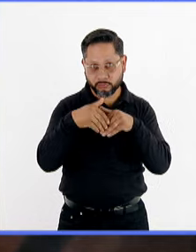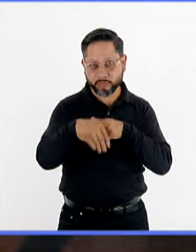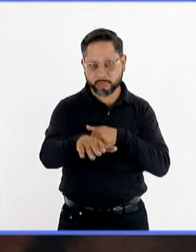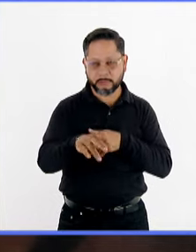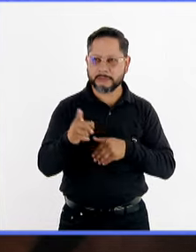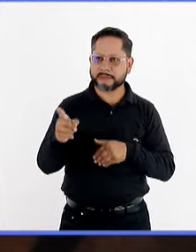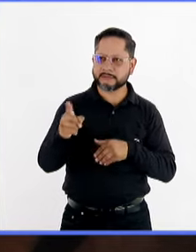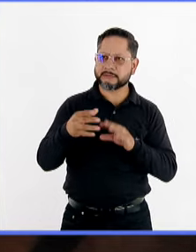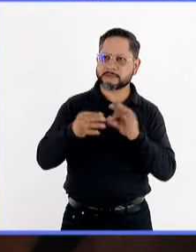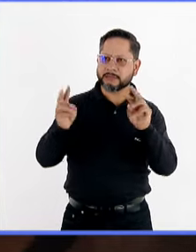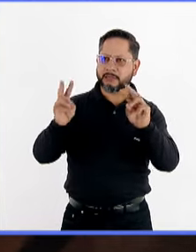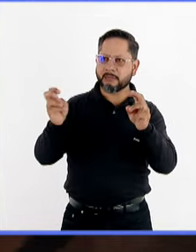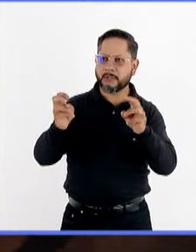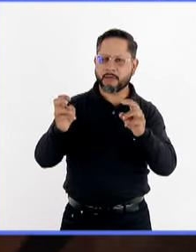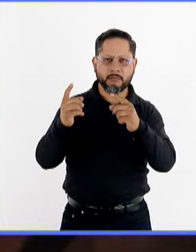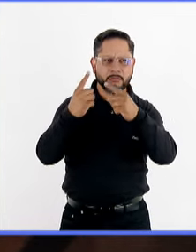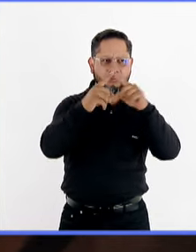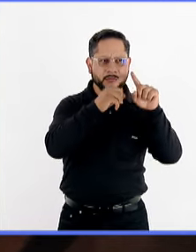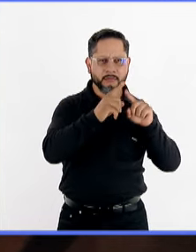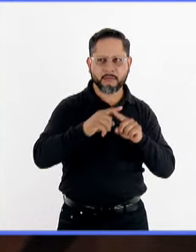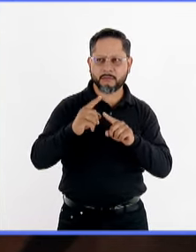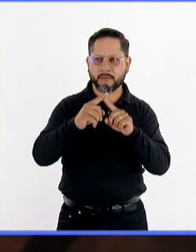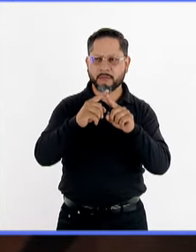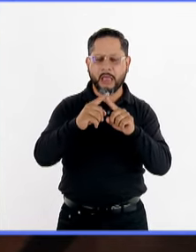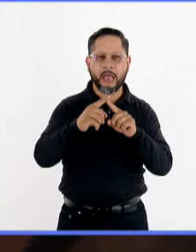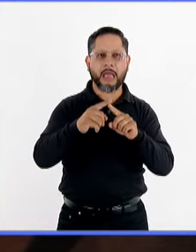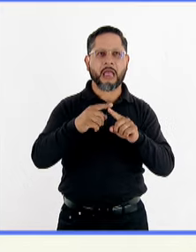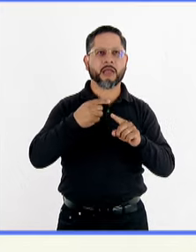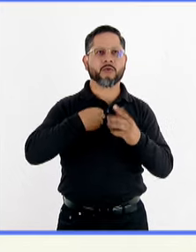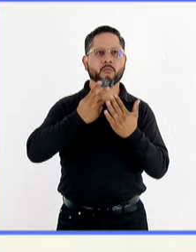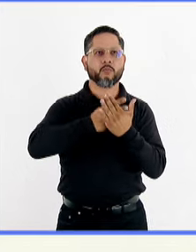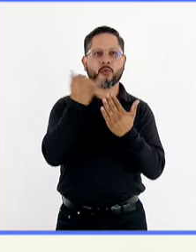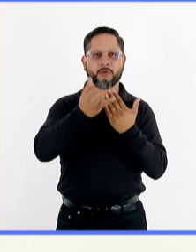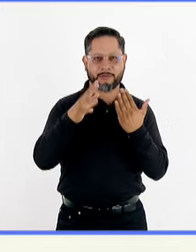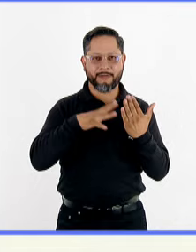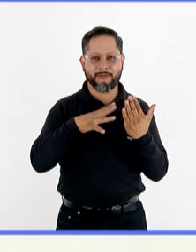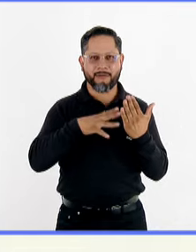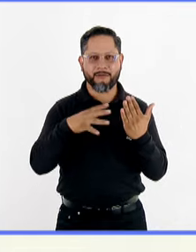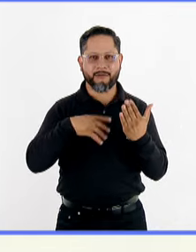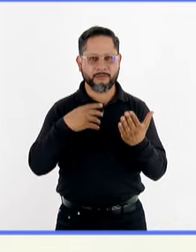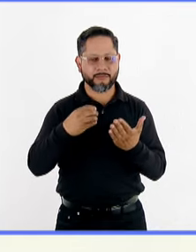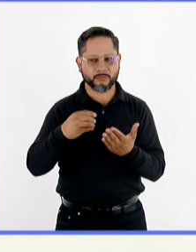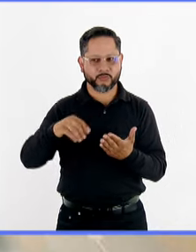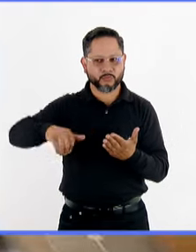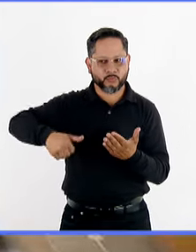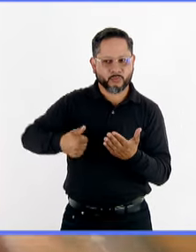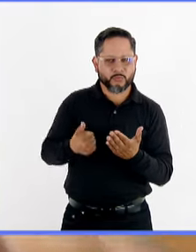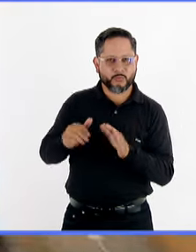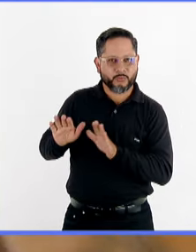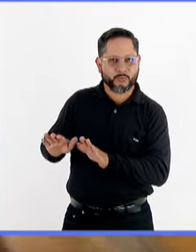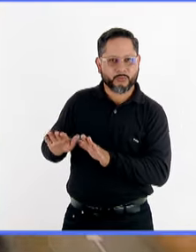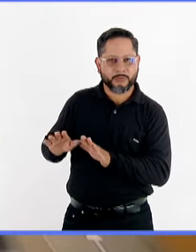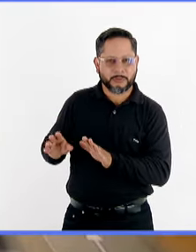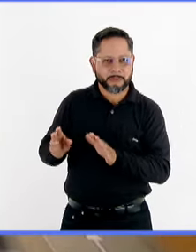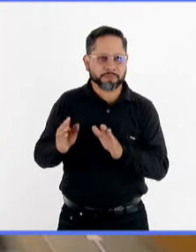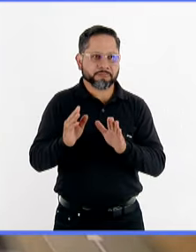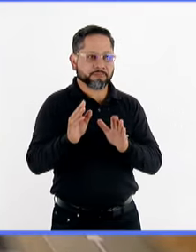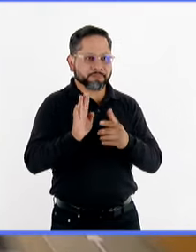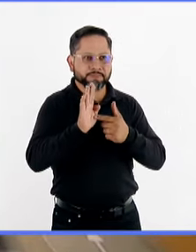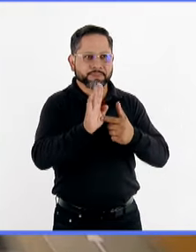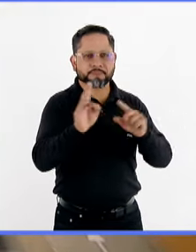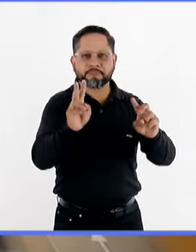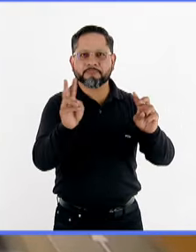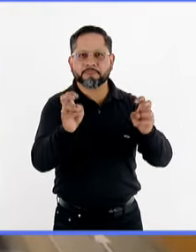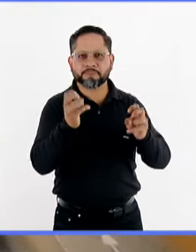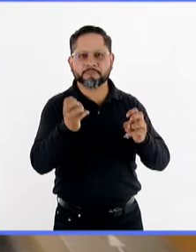sobre diversidades, pues justo yo tenía un ensayo que hablaba sobre eso y que había estado guardado como un tiempo. Bueno, el tema